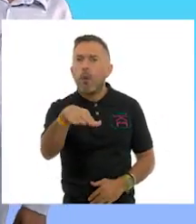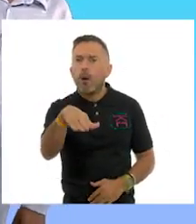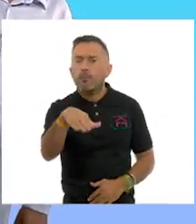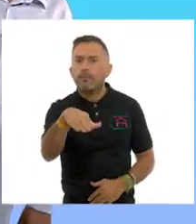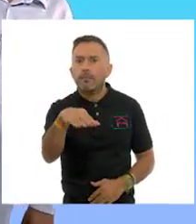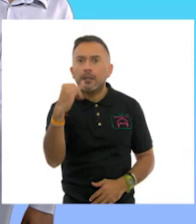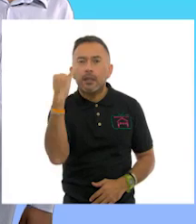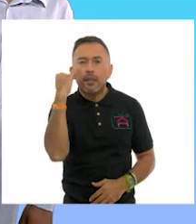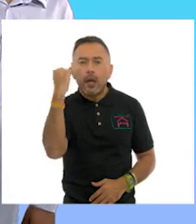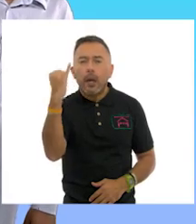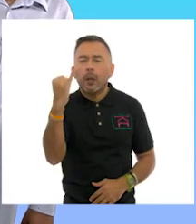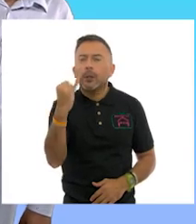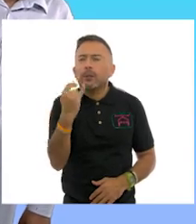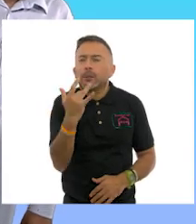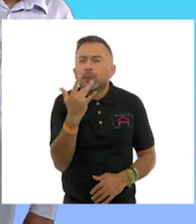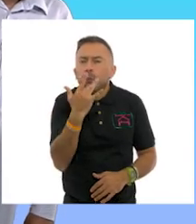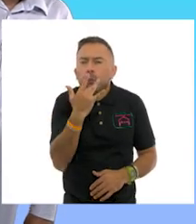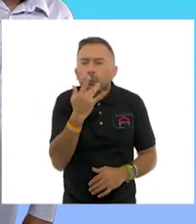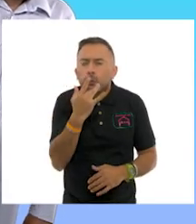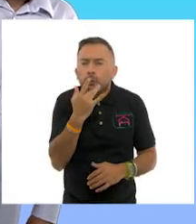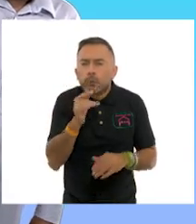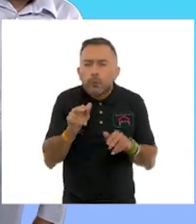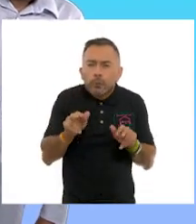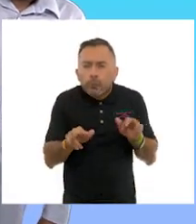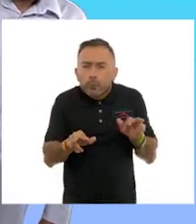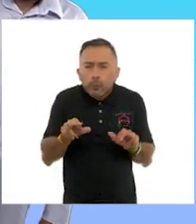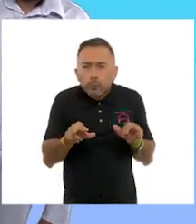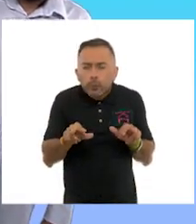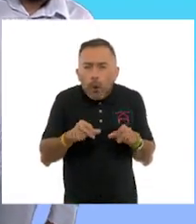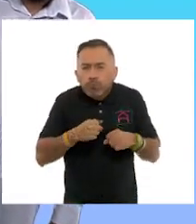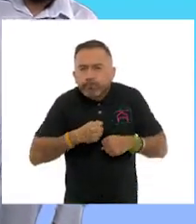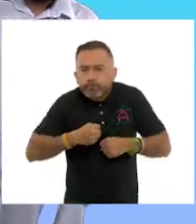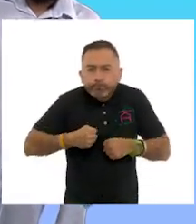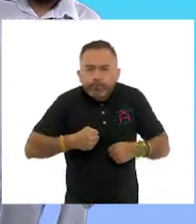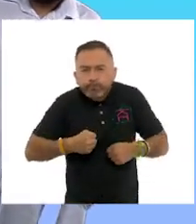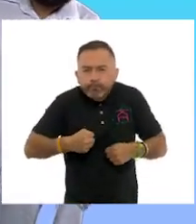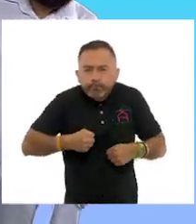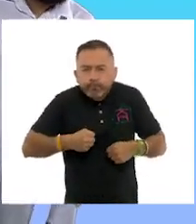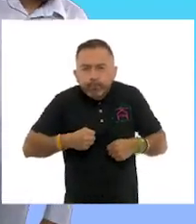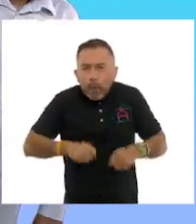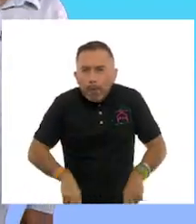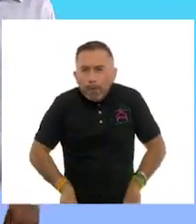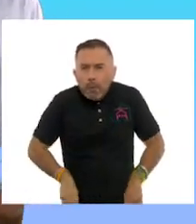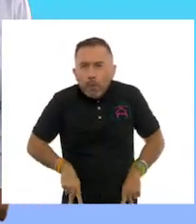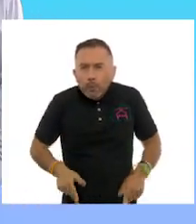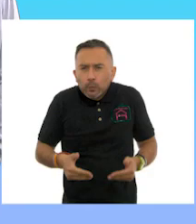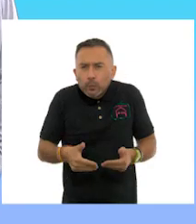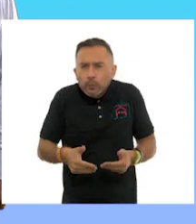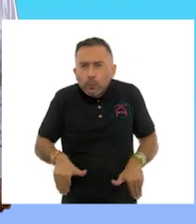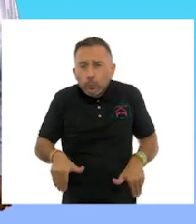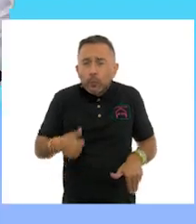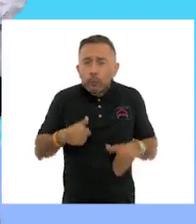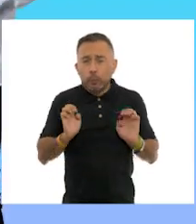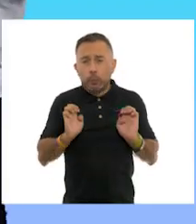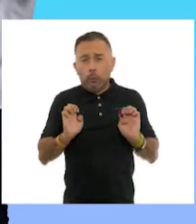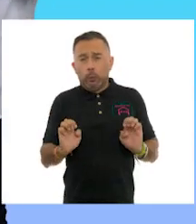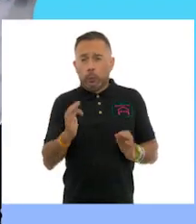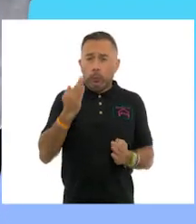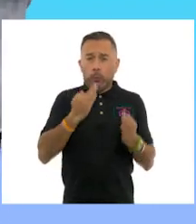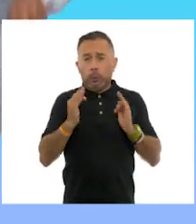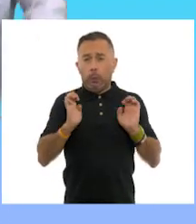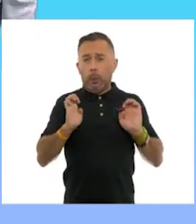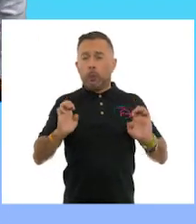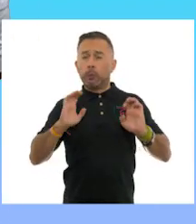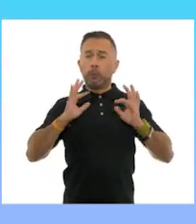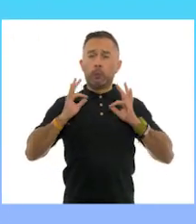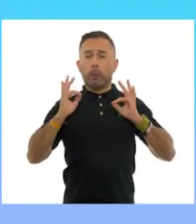un renacuajito regordete embutido en pantaloncitos cortos y muy elegante por ahí paseando? Pues